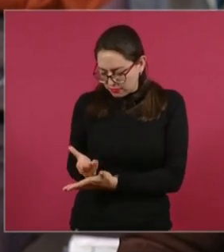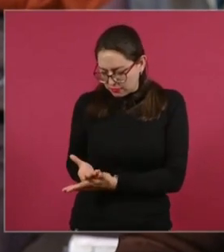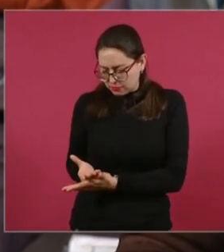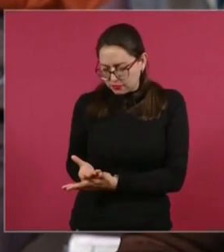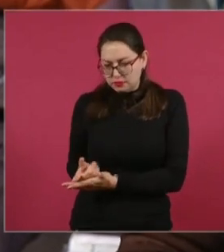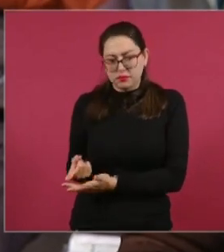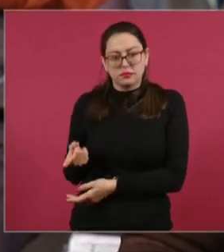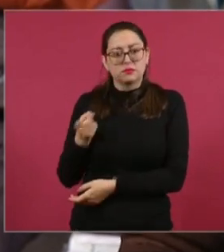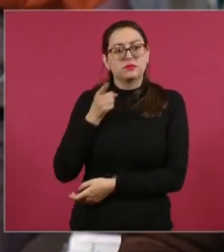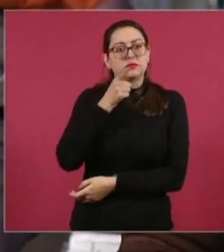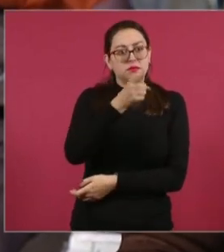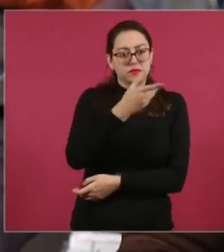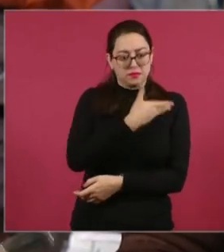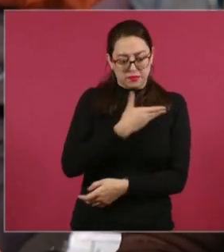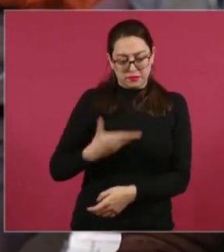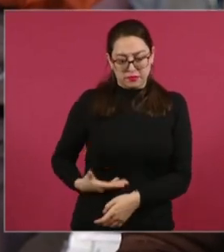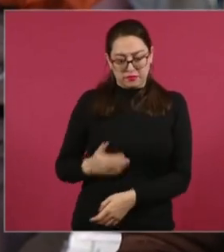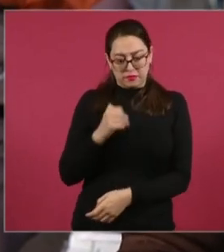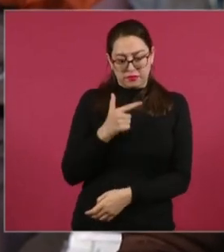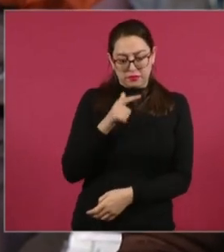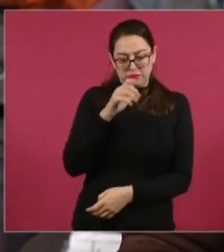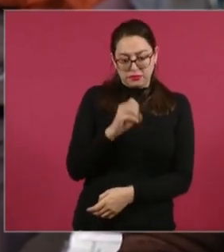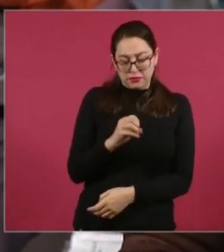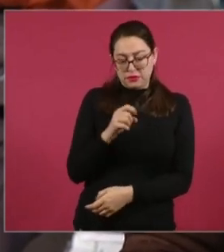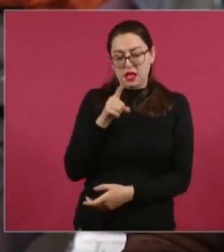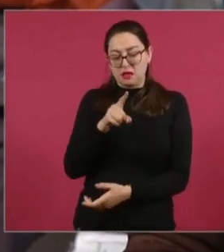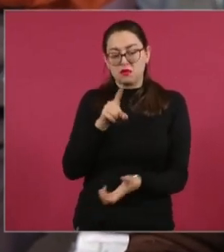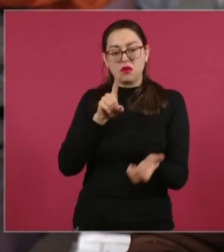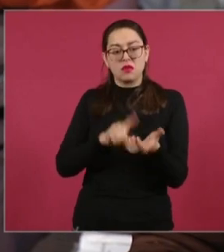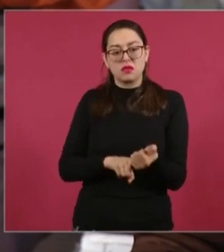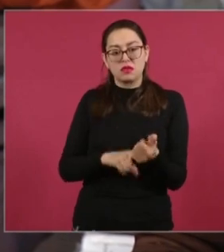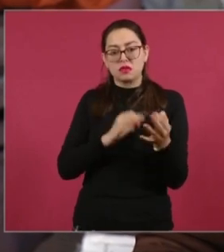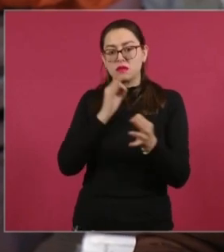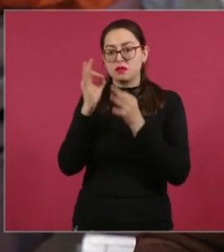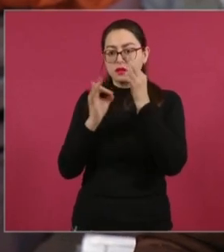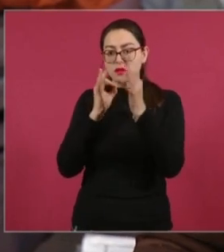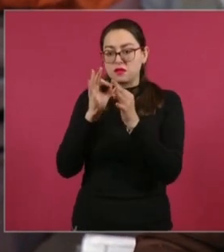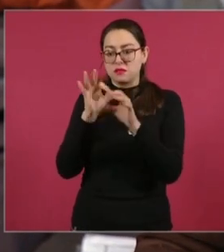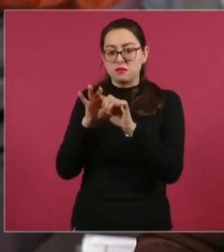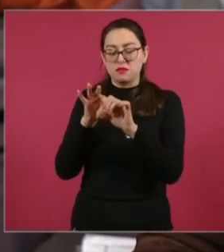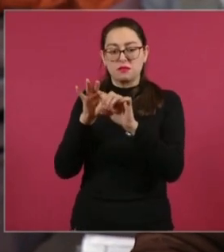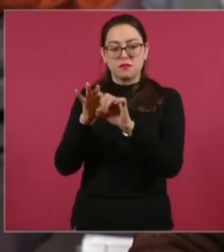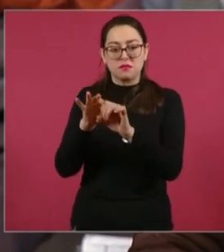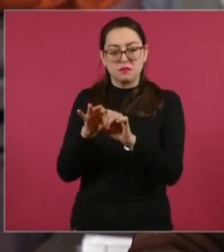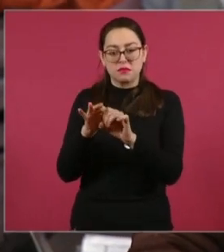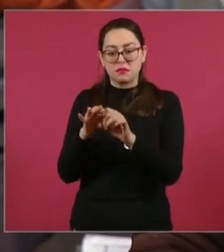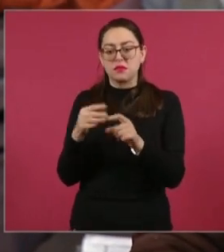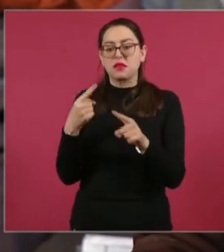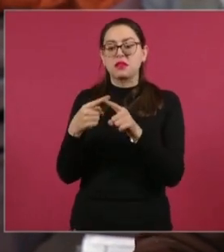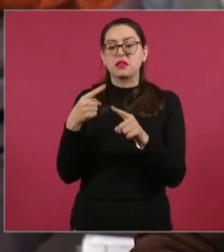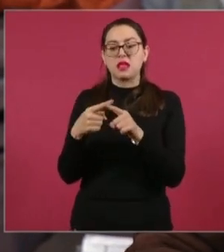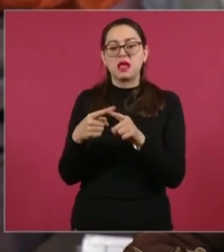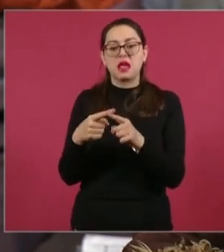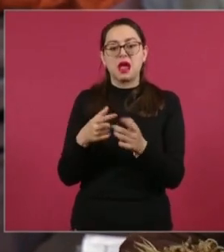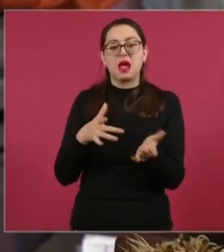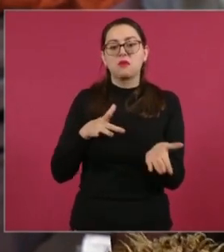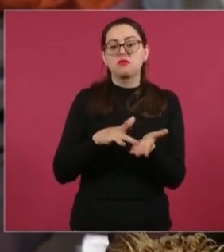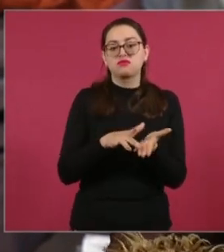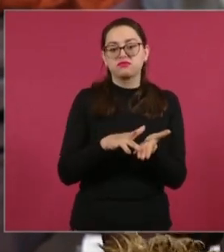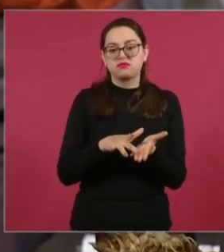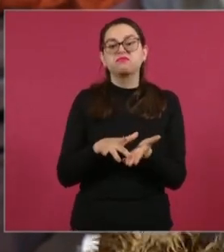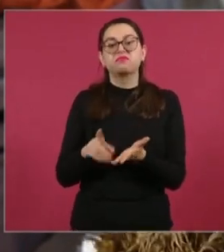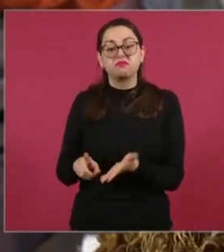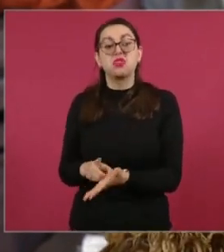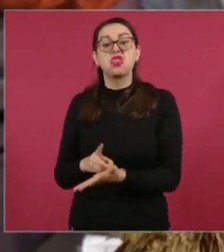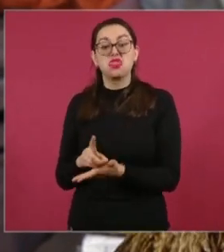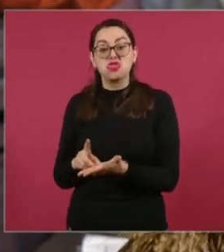de la República habría estado financiada por el crimen organizado. Esto sin presentar una sola prueba de lo que afirma en